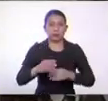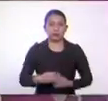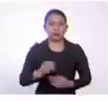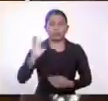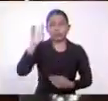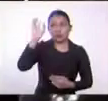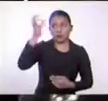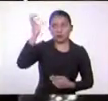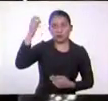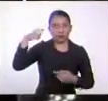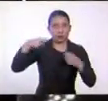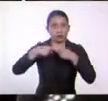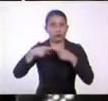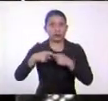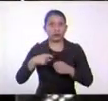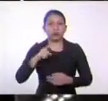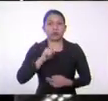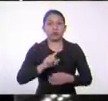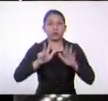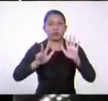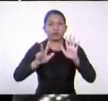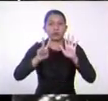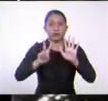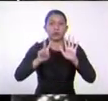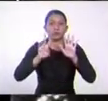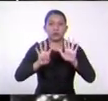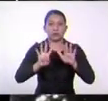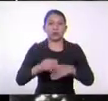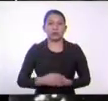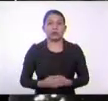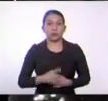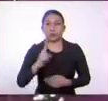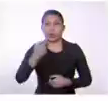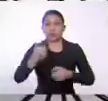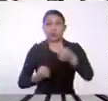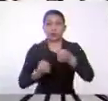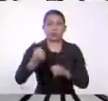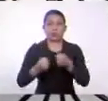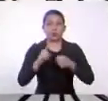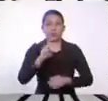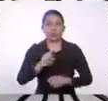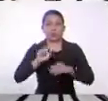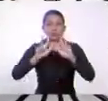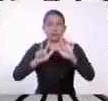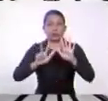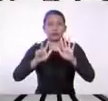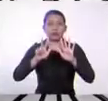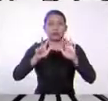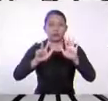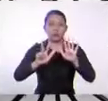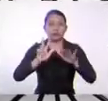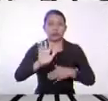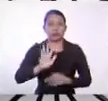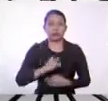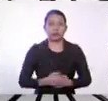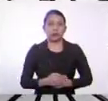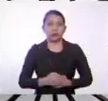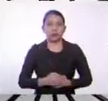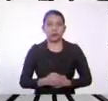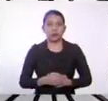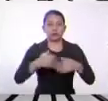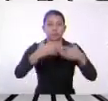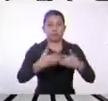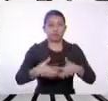en 1879, la creación del automóvil en 1885 y la creación de